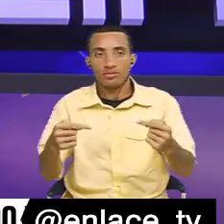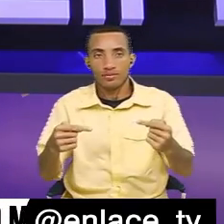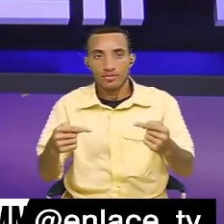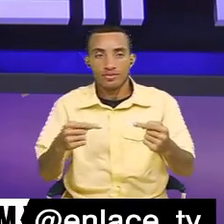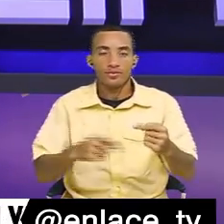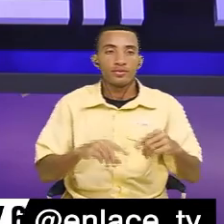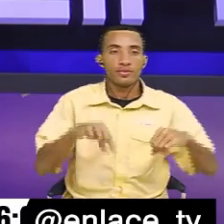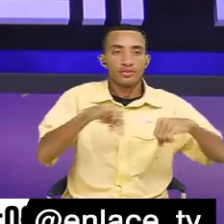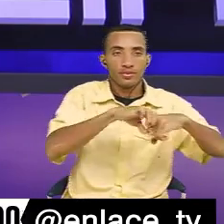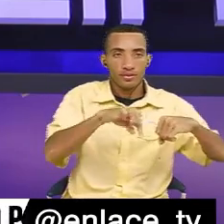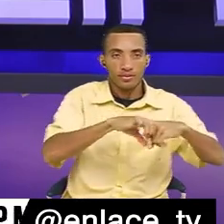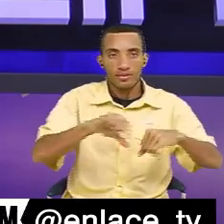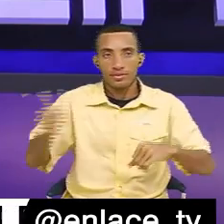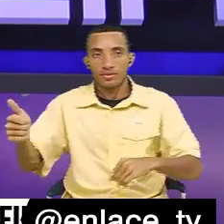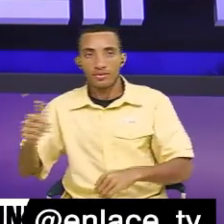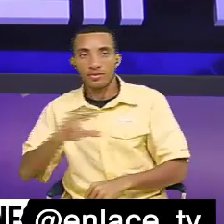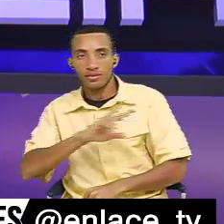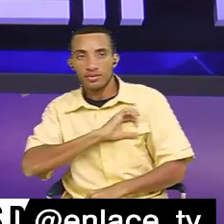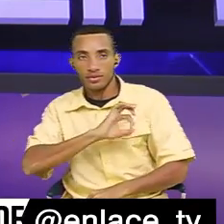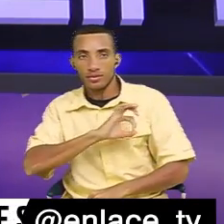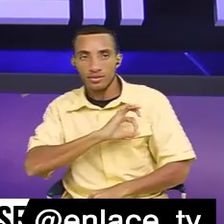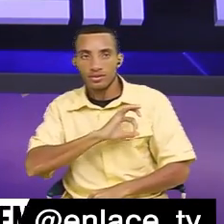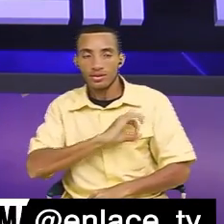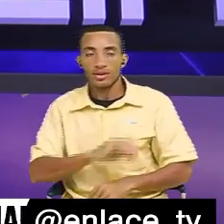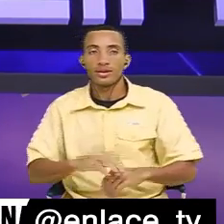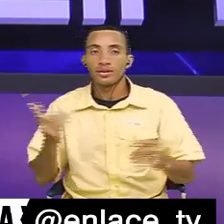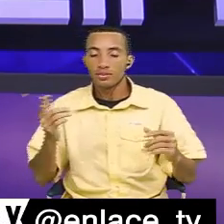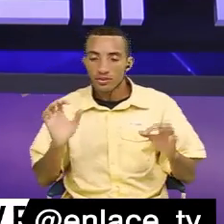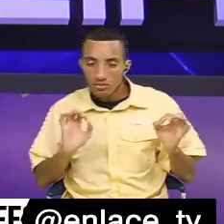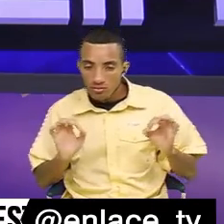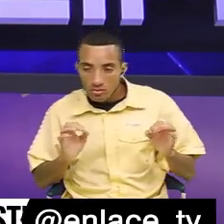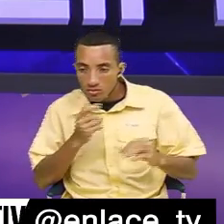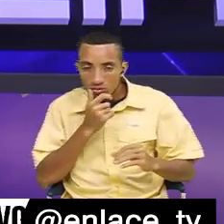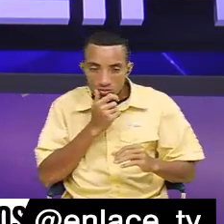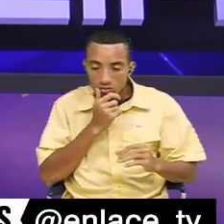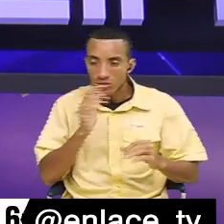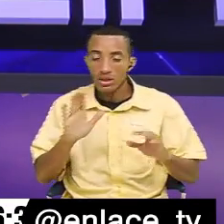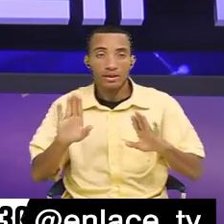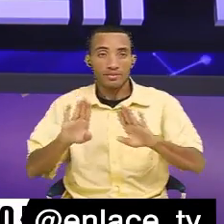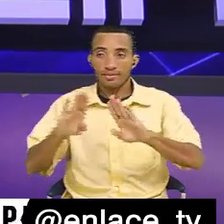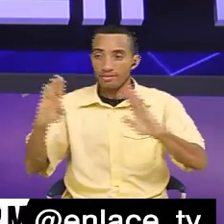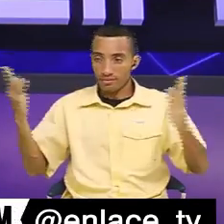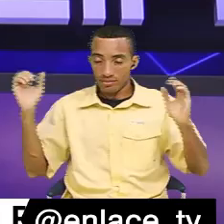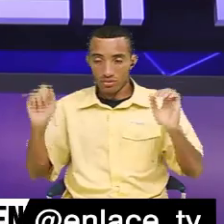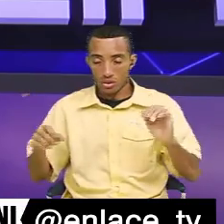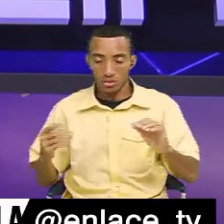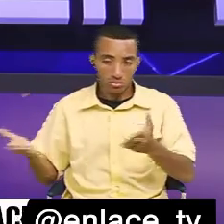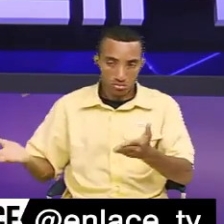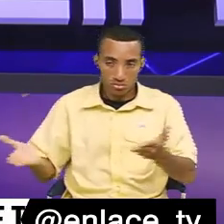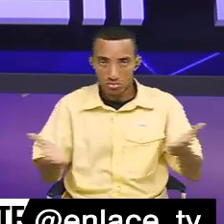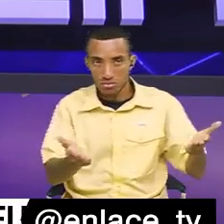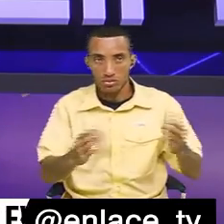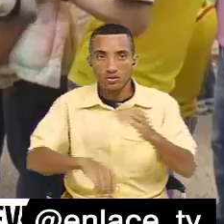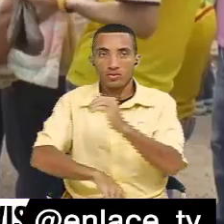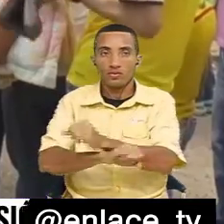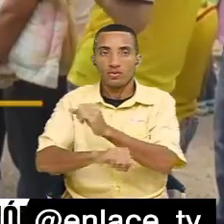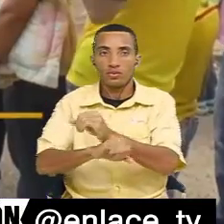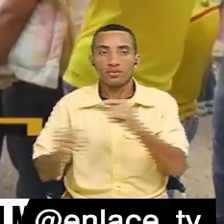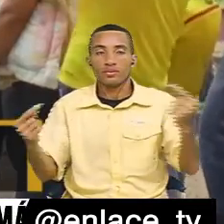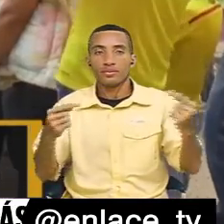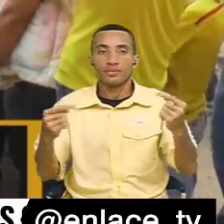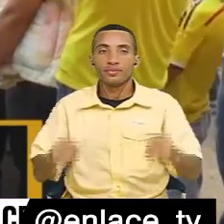Zapata. Las recomendaciones no se hicieron esperar una vez abiertas las fronteras para el compromiso futbolístico. Ante